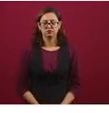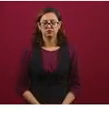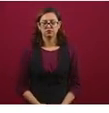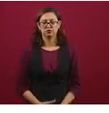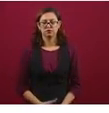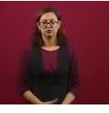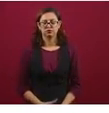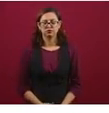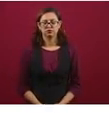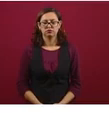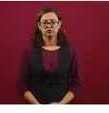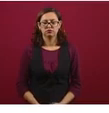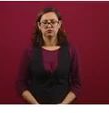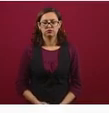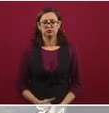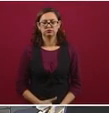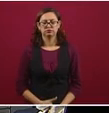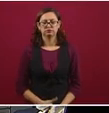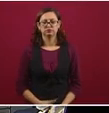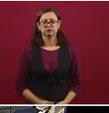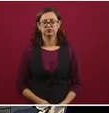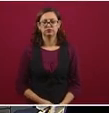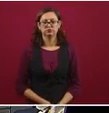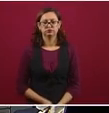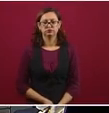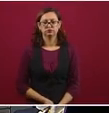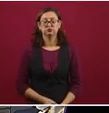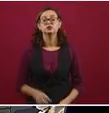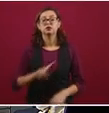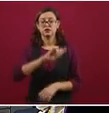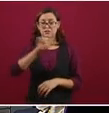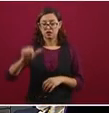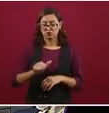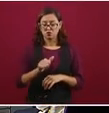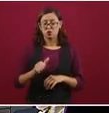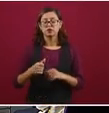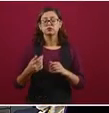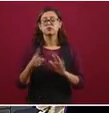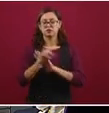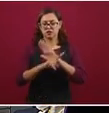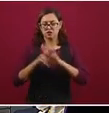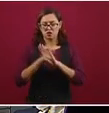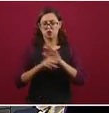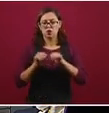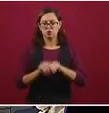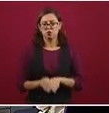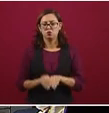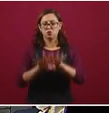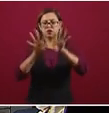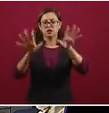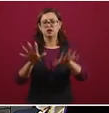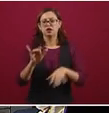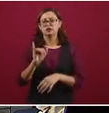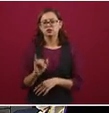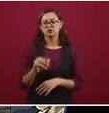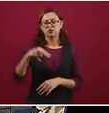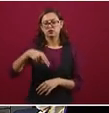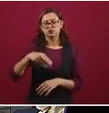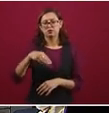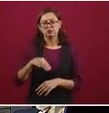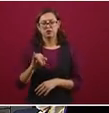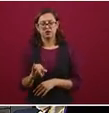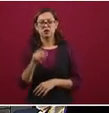Al final presentaremos en un video las acciones del Instituto Nacional de Migración, cuyo titular es el doctor Francisco Garduño, aquí